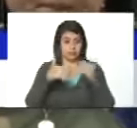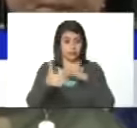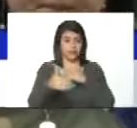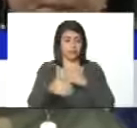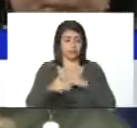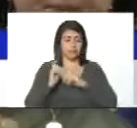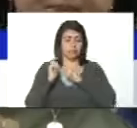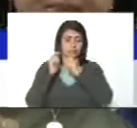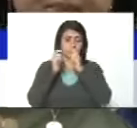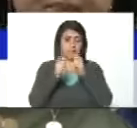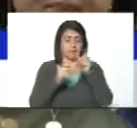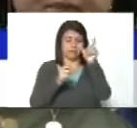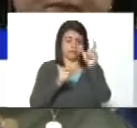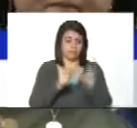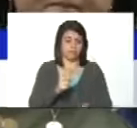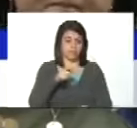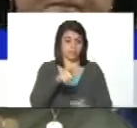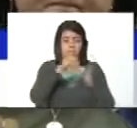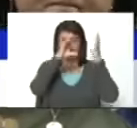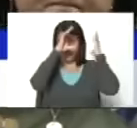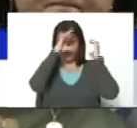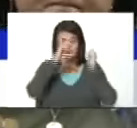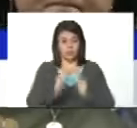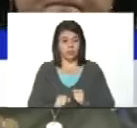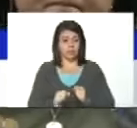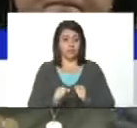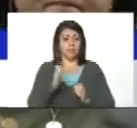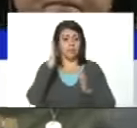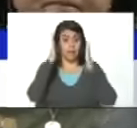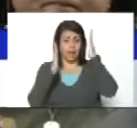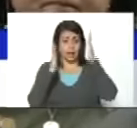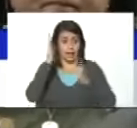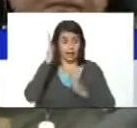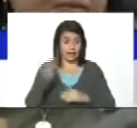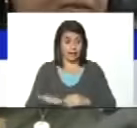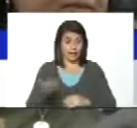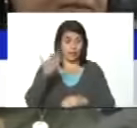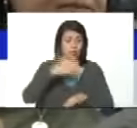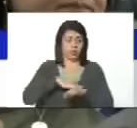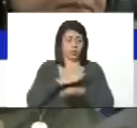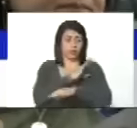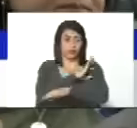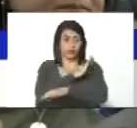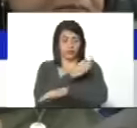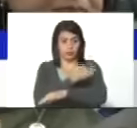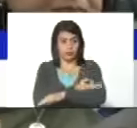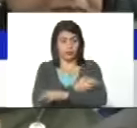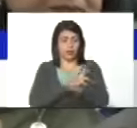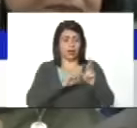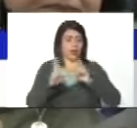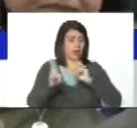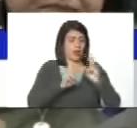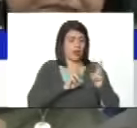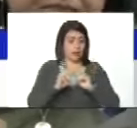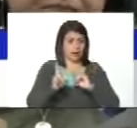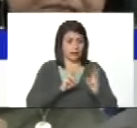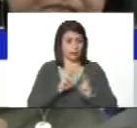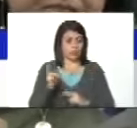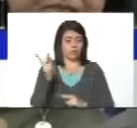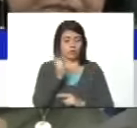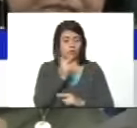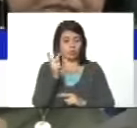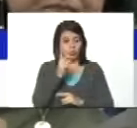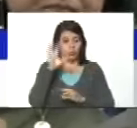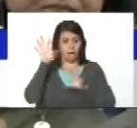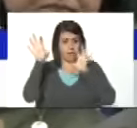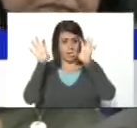Su designación como embajador ante Malasia es un paso significativo en el fortalecimiento de las relaciones